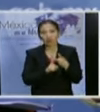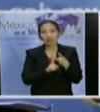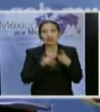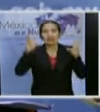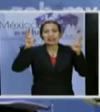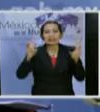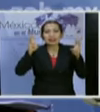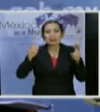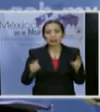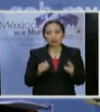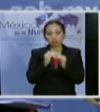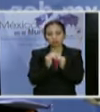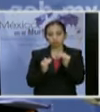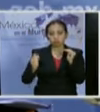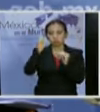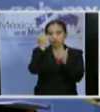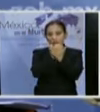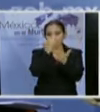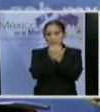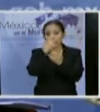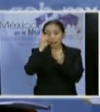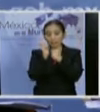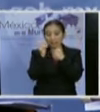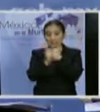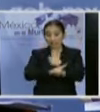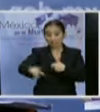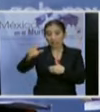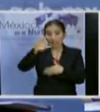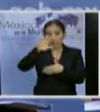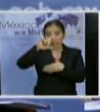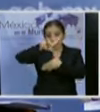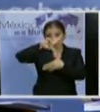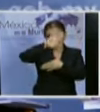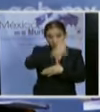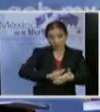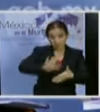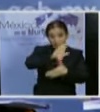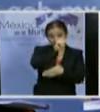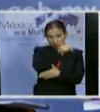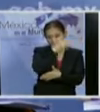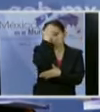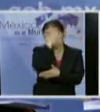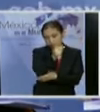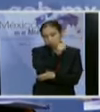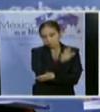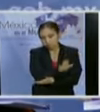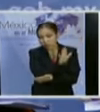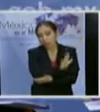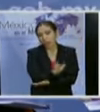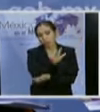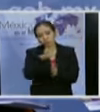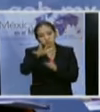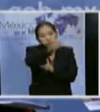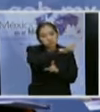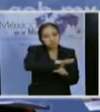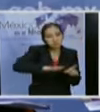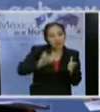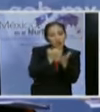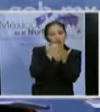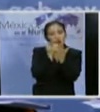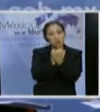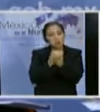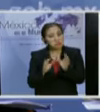el tema del crecimiento económico, que para los países de América Latina, pues sabemos que los escenarios de crecimiento